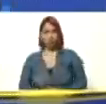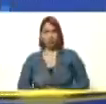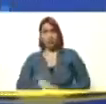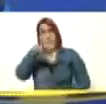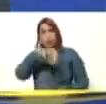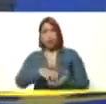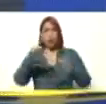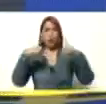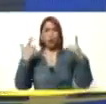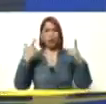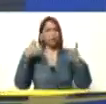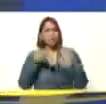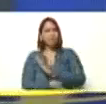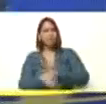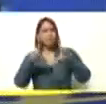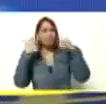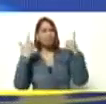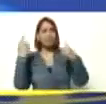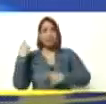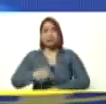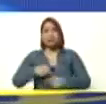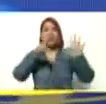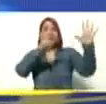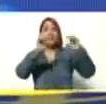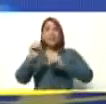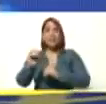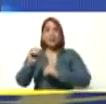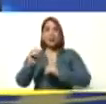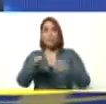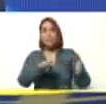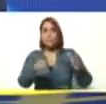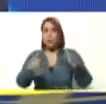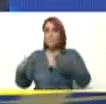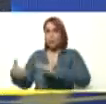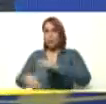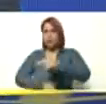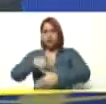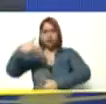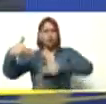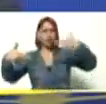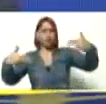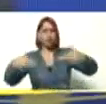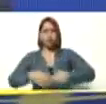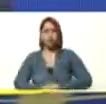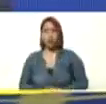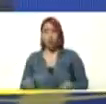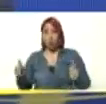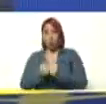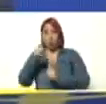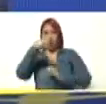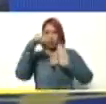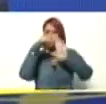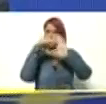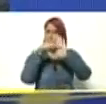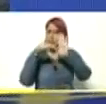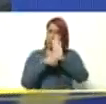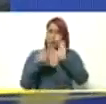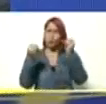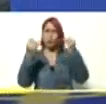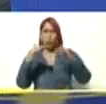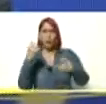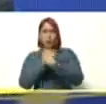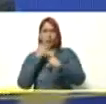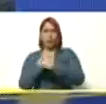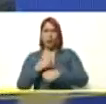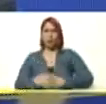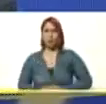Guaira. El estado de La Guaira tenía 60 fallecidos por arma de fuego. Y con esos indicadores de gestión en la parte